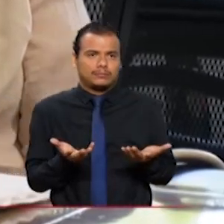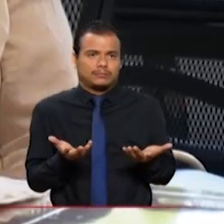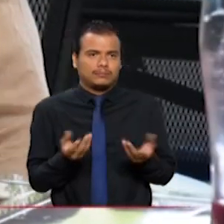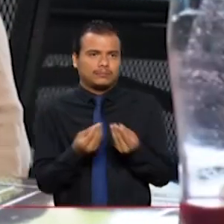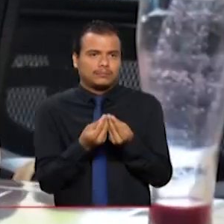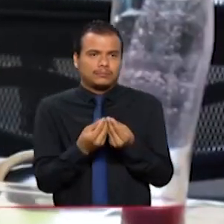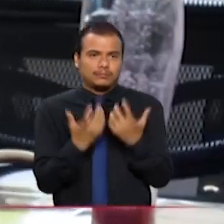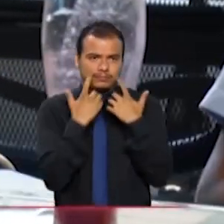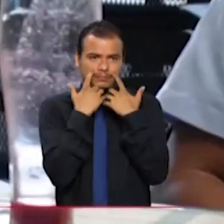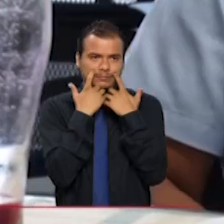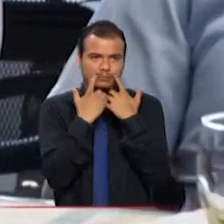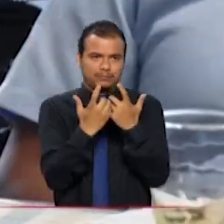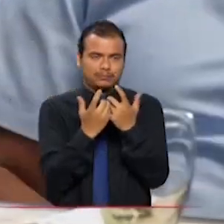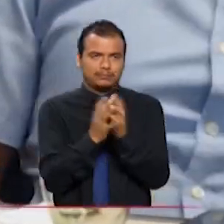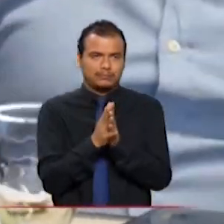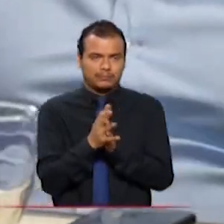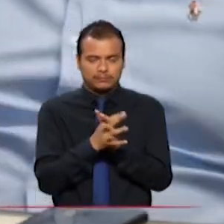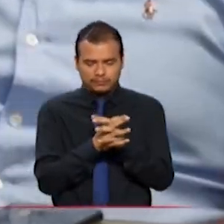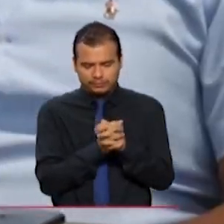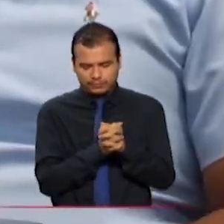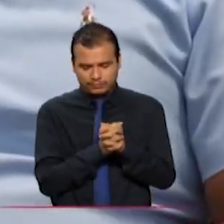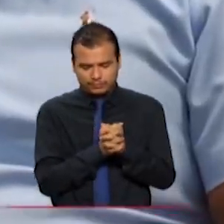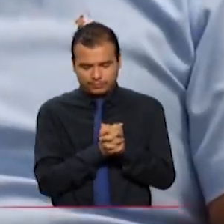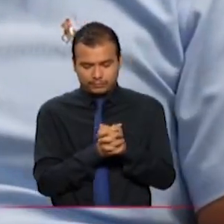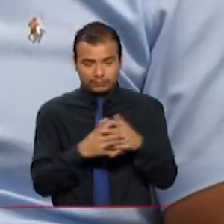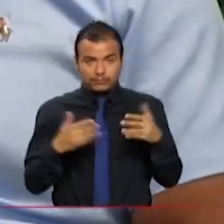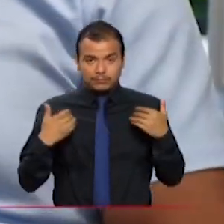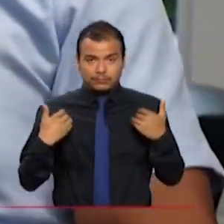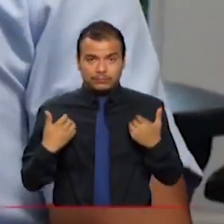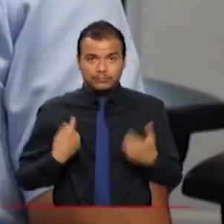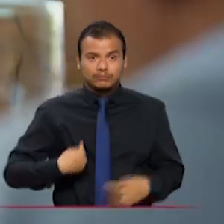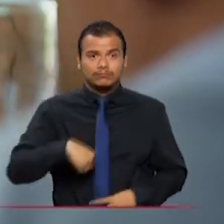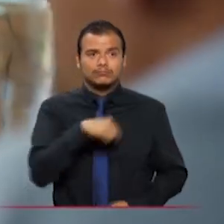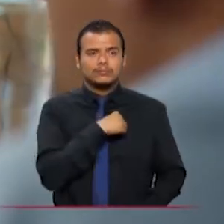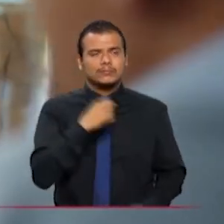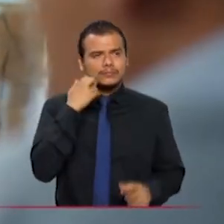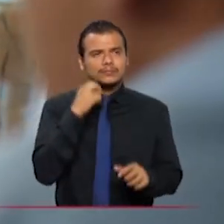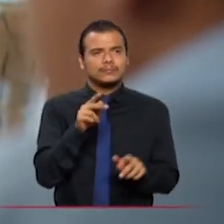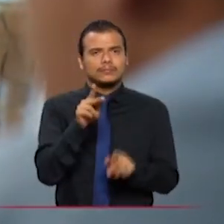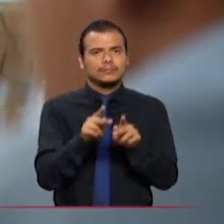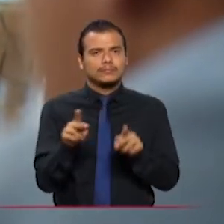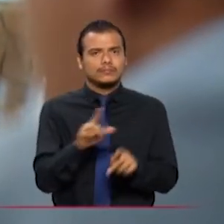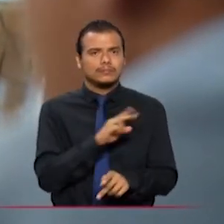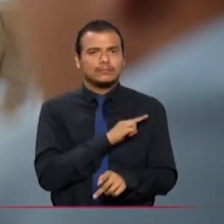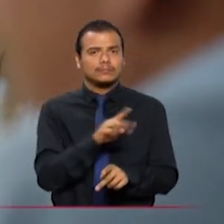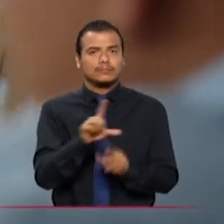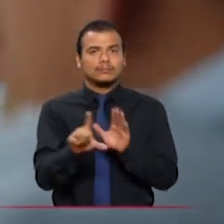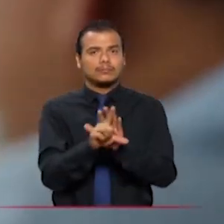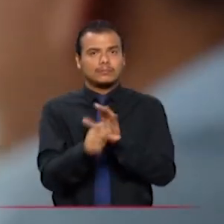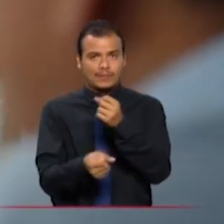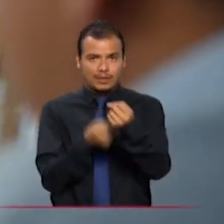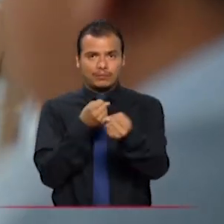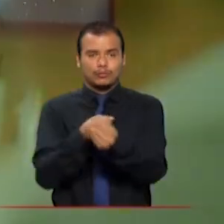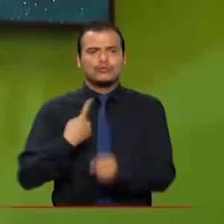haría mucho daño a nuestra región. Como vallecaucanos no debemos permitir que esta ley siga